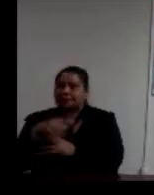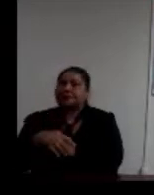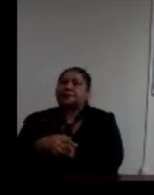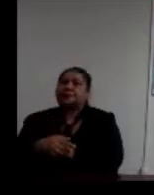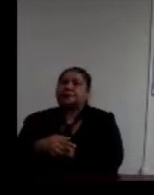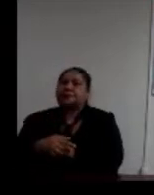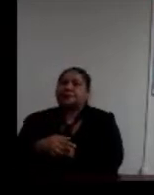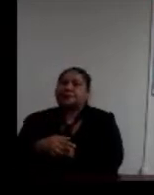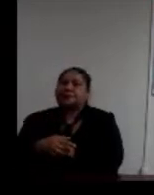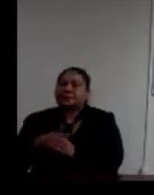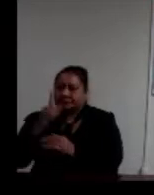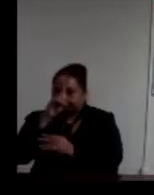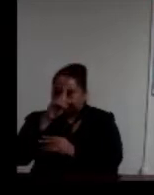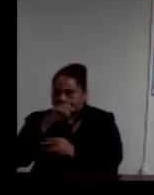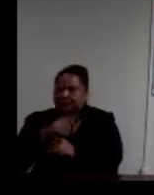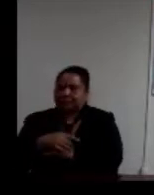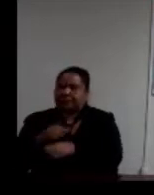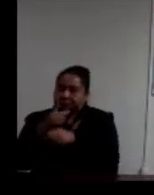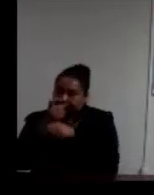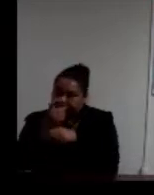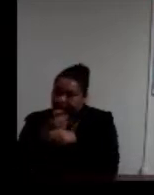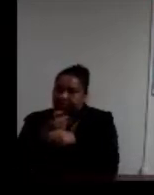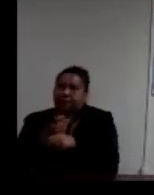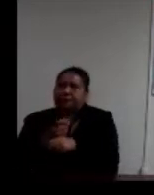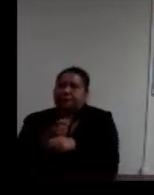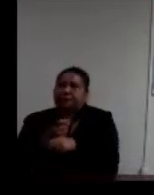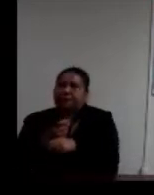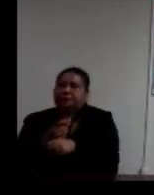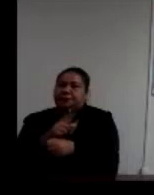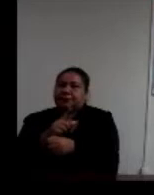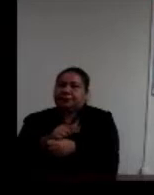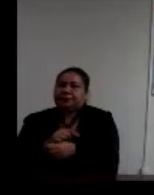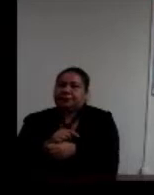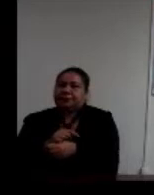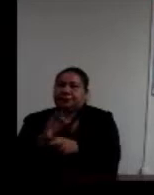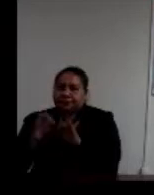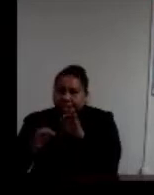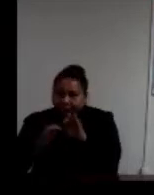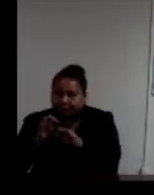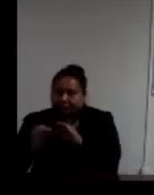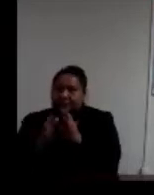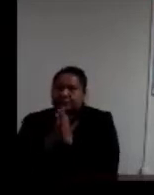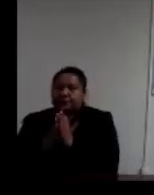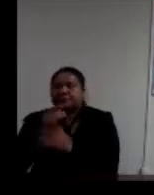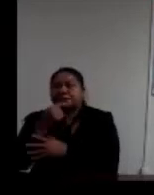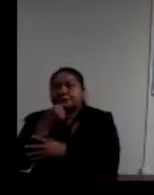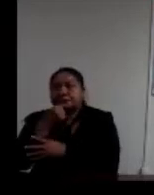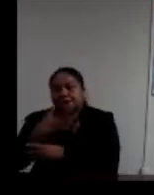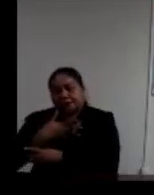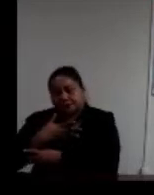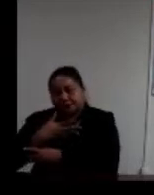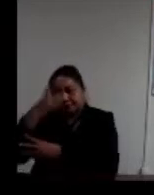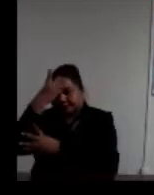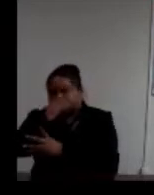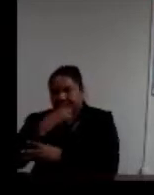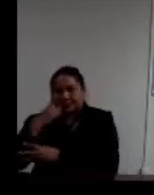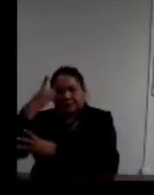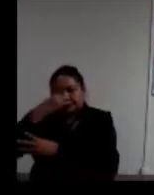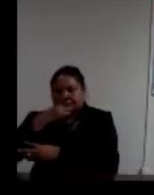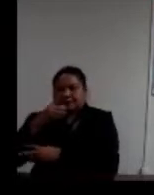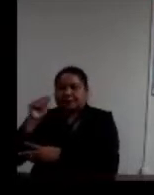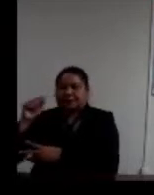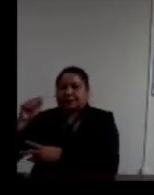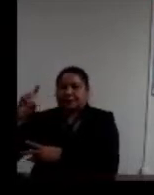poco las sugerencias, en la primera parte, traten de, si el niño ya tiene el diagnóstico de